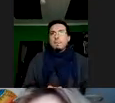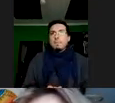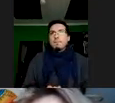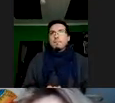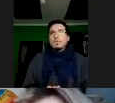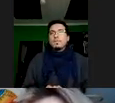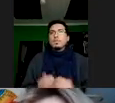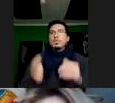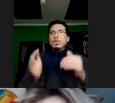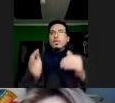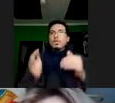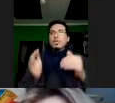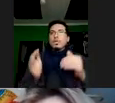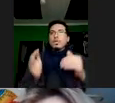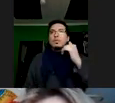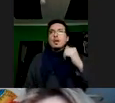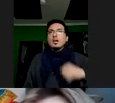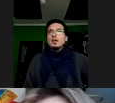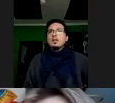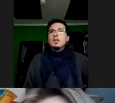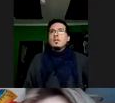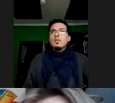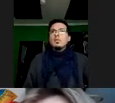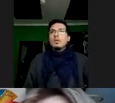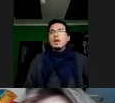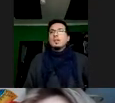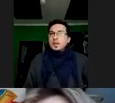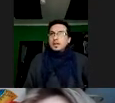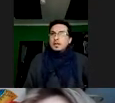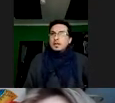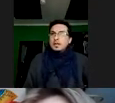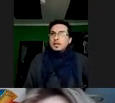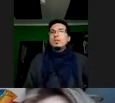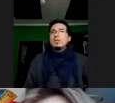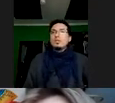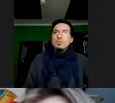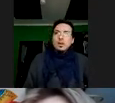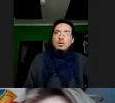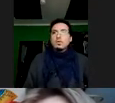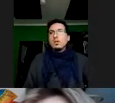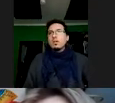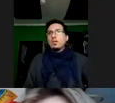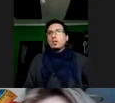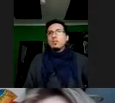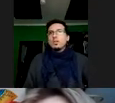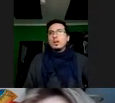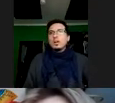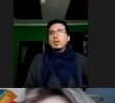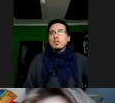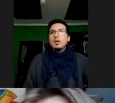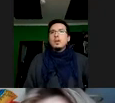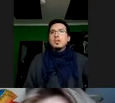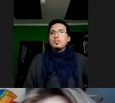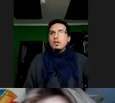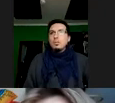isométrica. Entonces, todo lo que ustedes están viendo acá se dibujó a 30 grados. Se utilizó el mismo elemento que yo les mostré, el